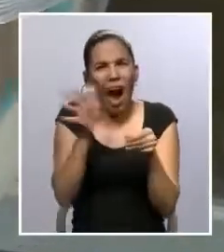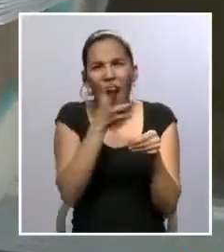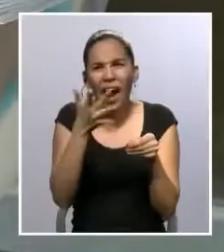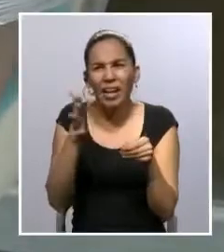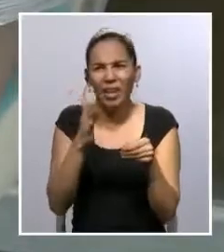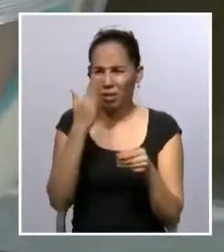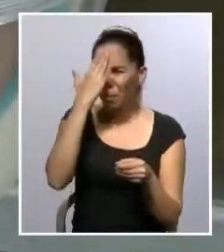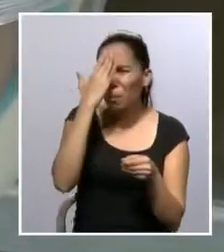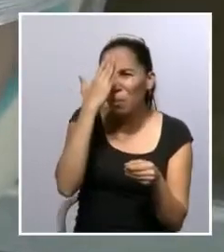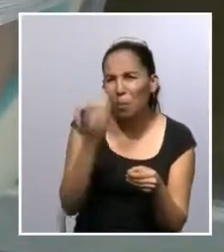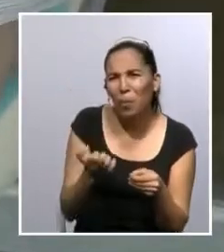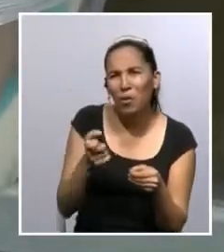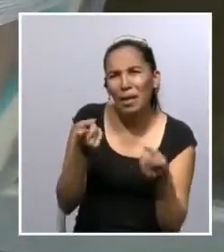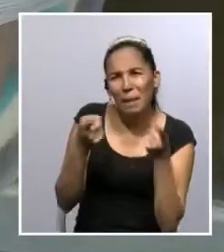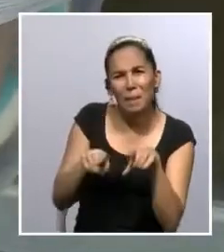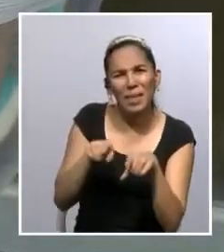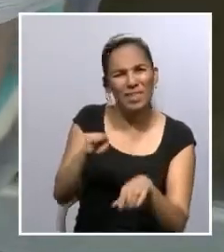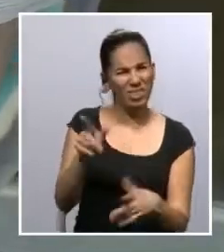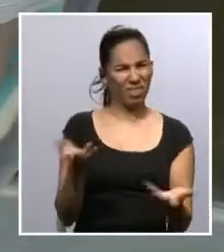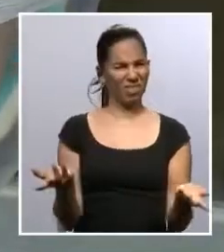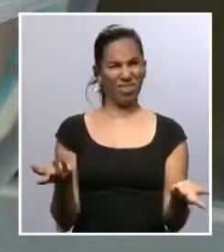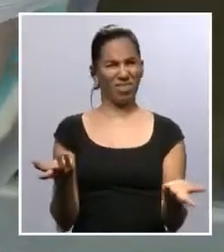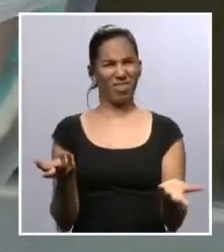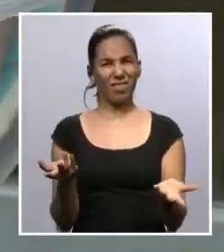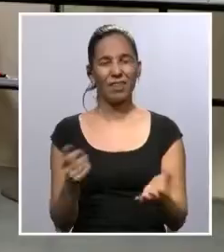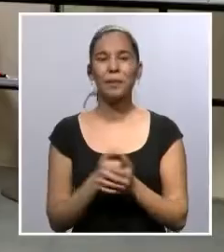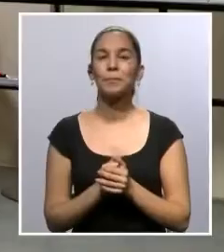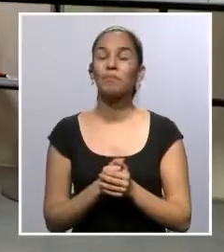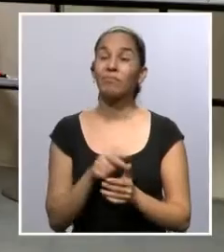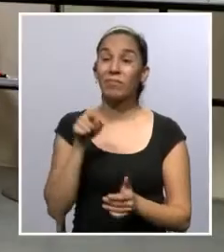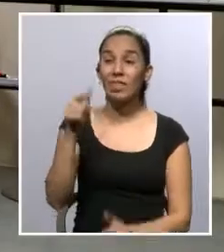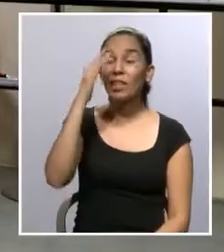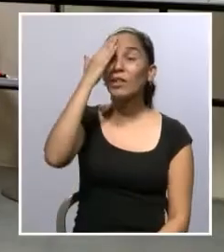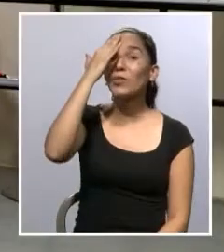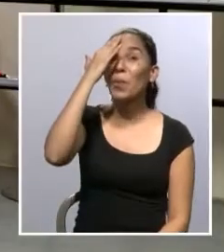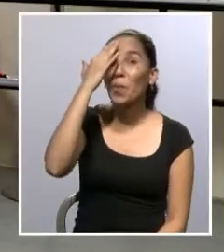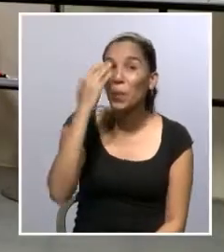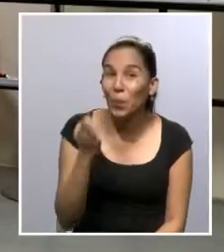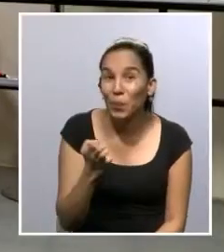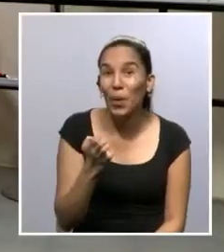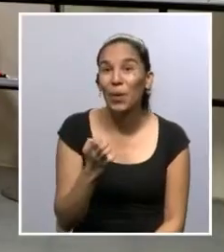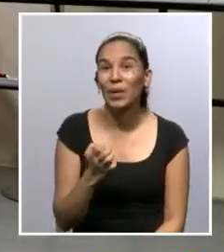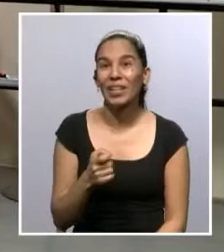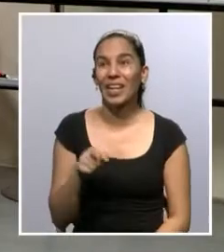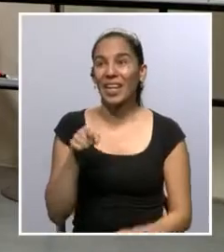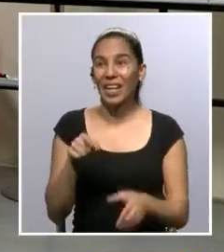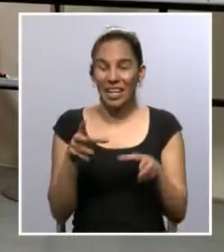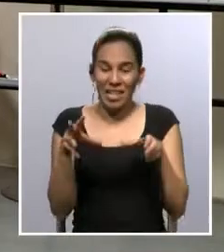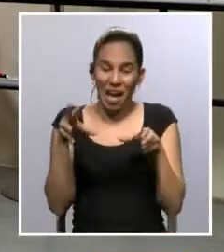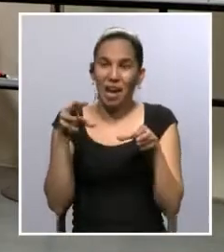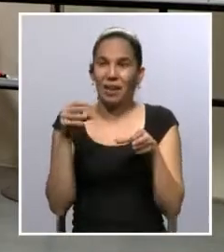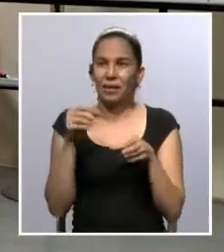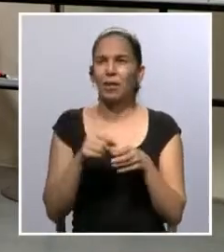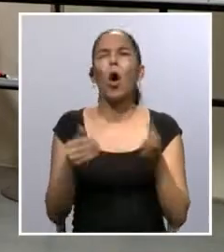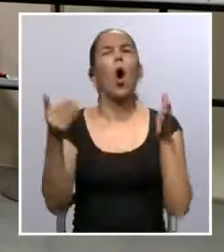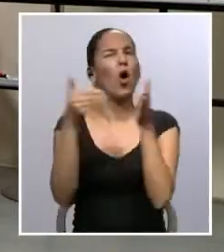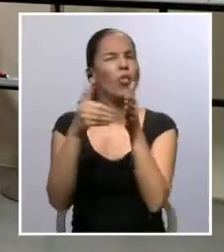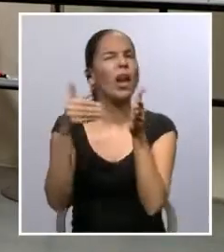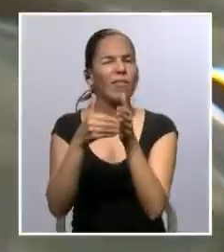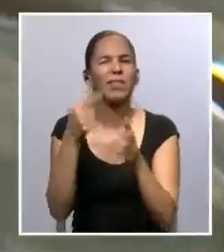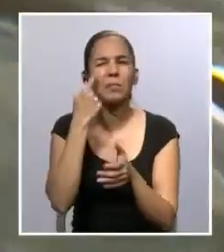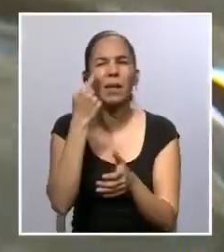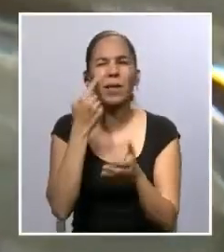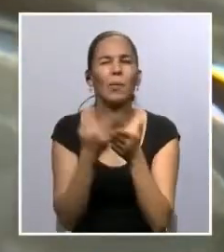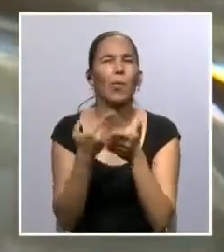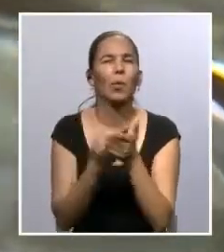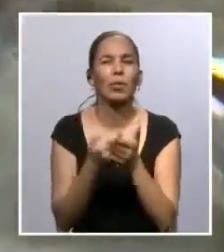¿por qué sucede esto, Rashif? Ok, esto ocurre porque la densidad... Voy a hacerlo otra vez para